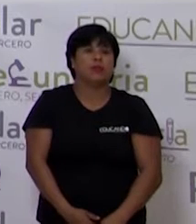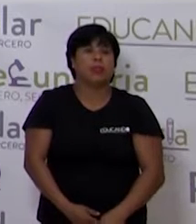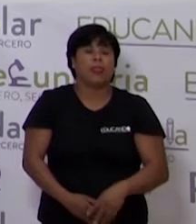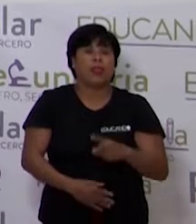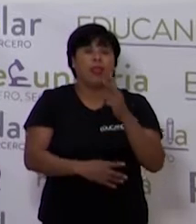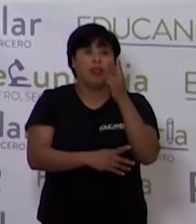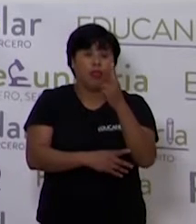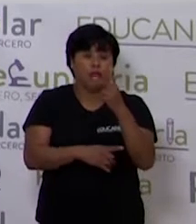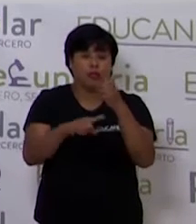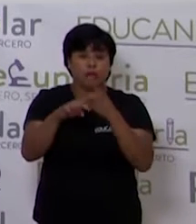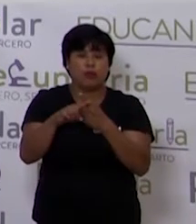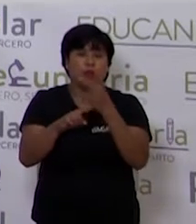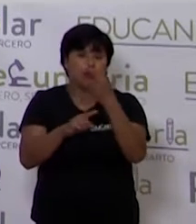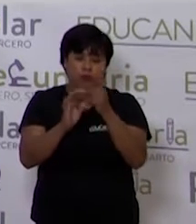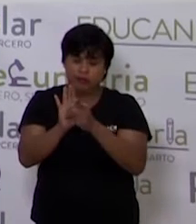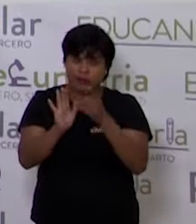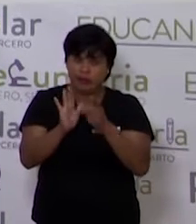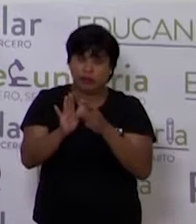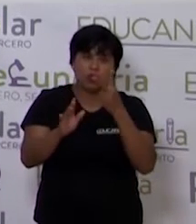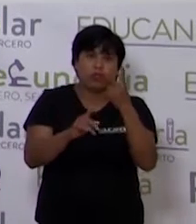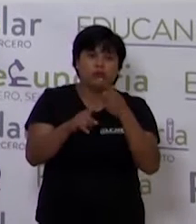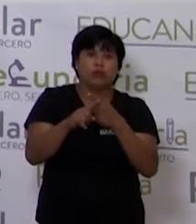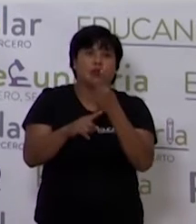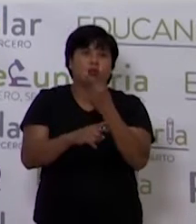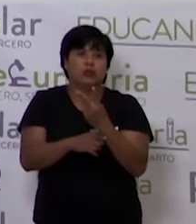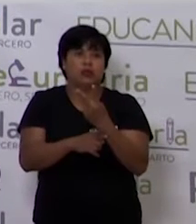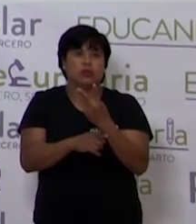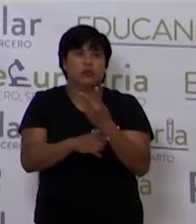El 2 se multiplica dos veces. 2 por 2,